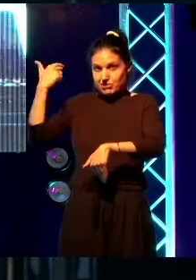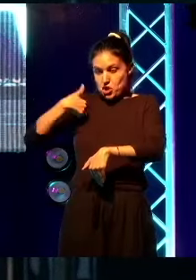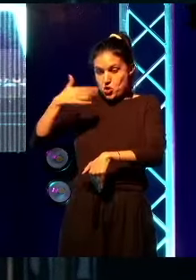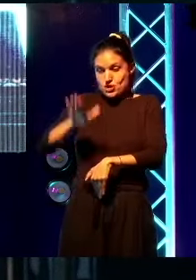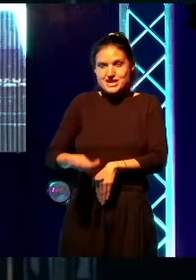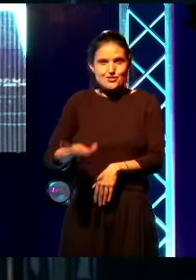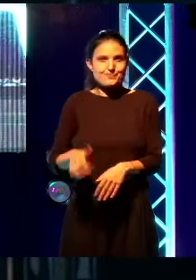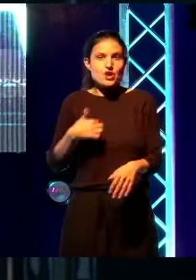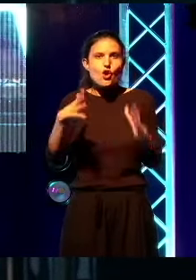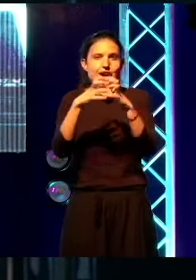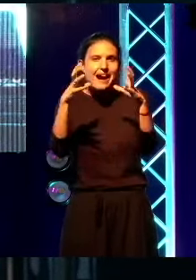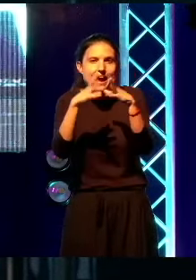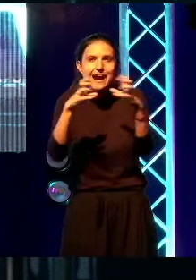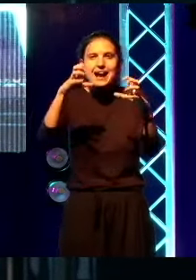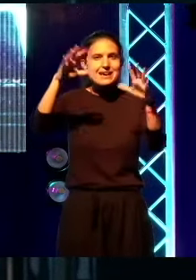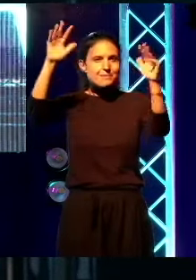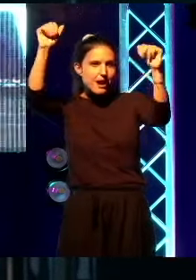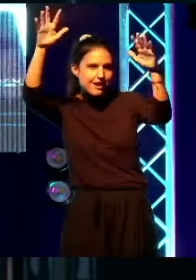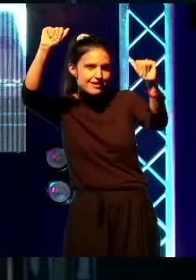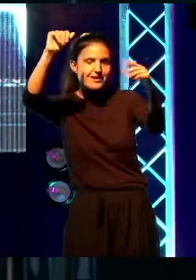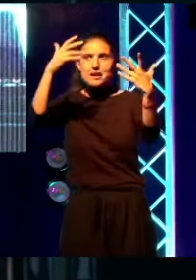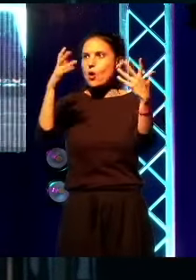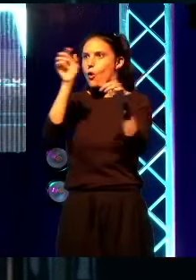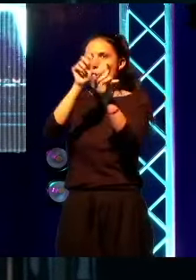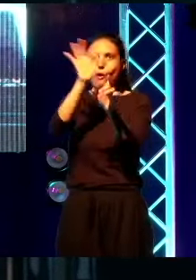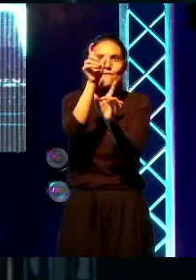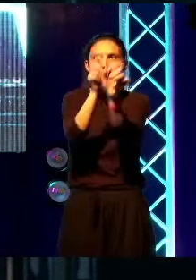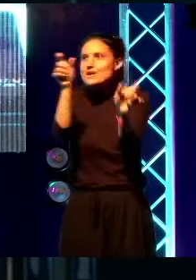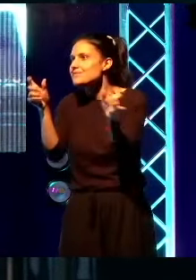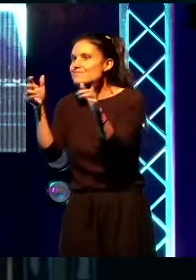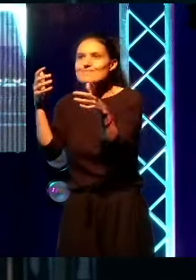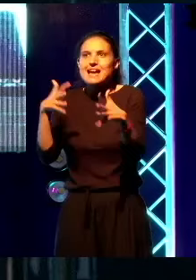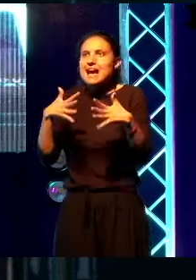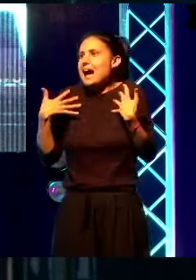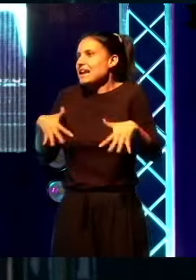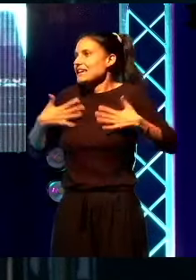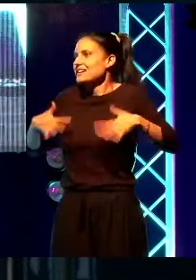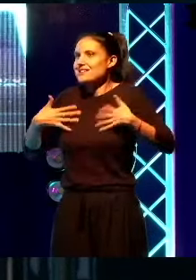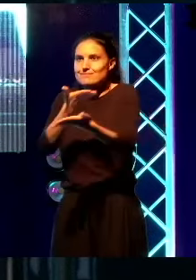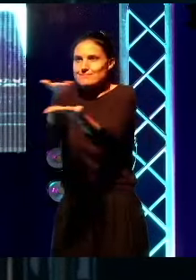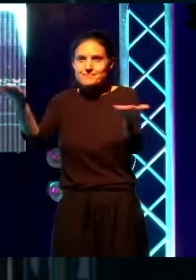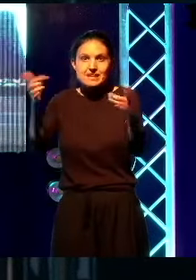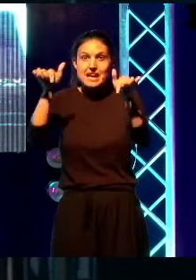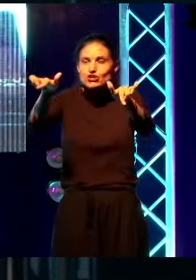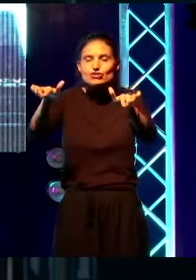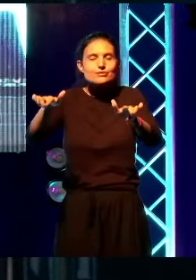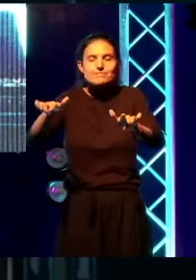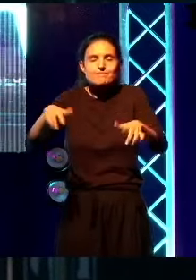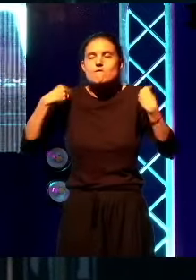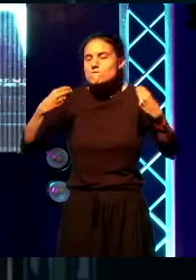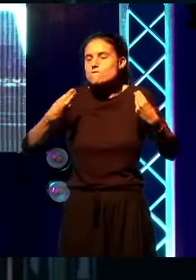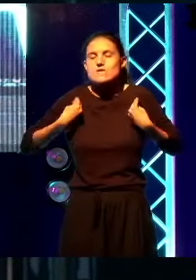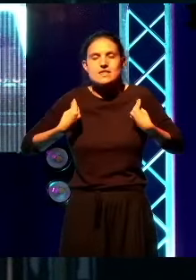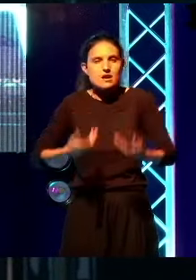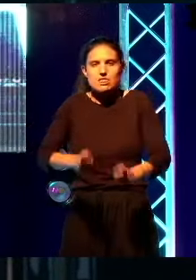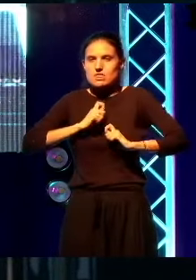a los bailarines, con las ganas de ver el pueblo alegre. Recordar todo esto me llena de vida. Oír las campanas